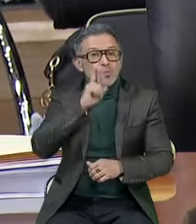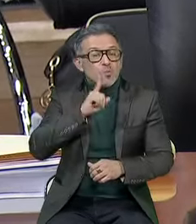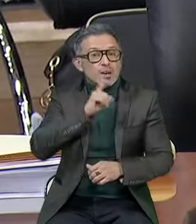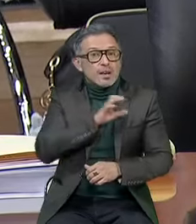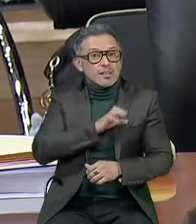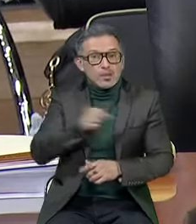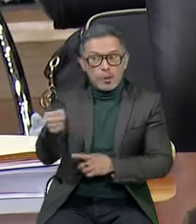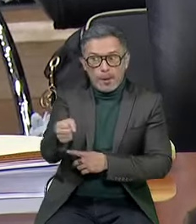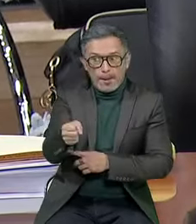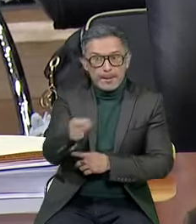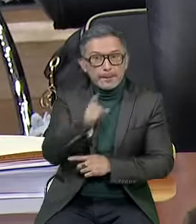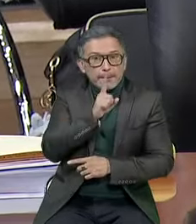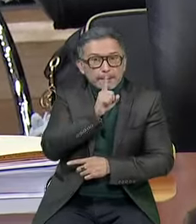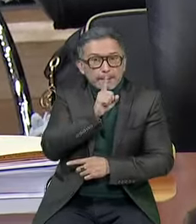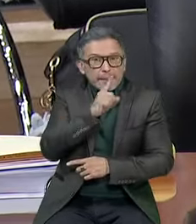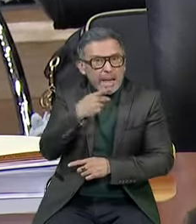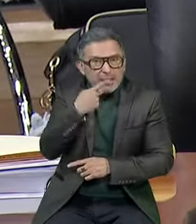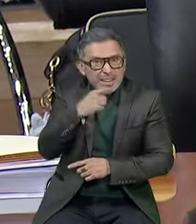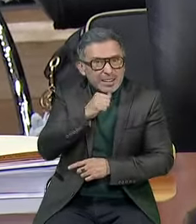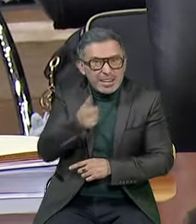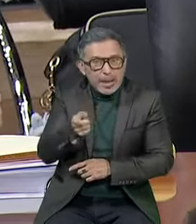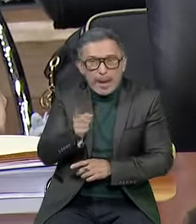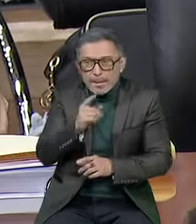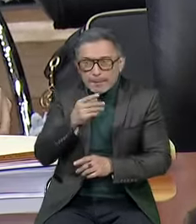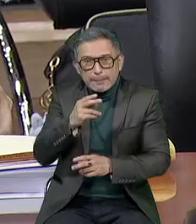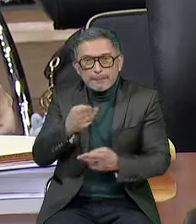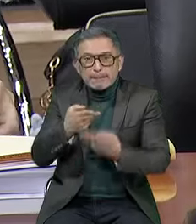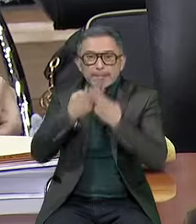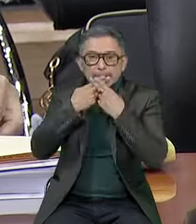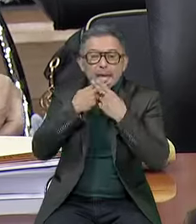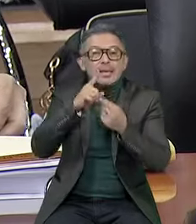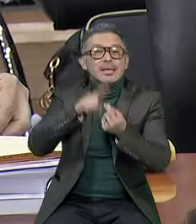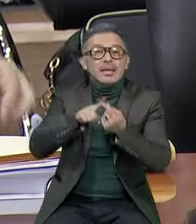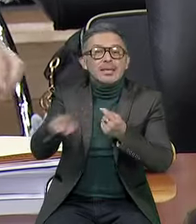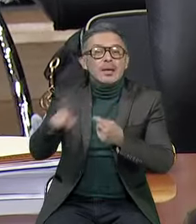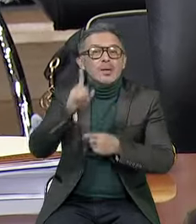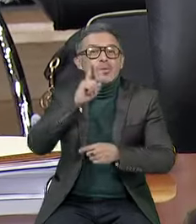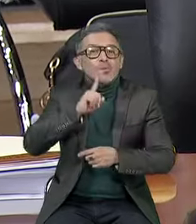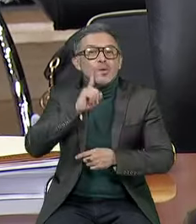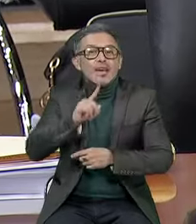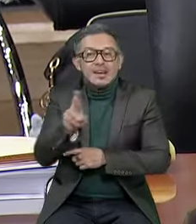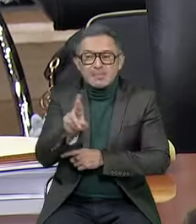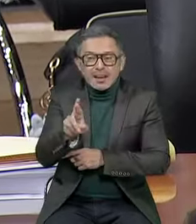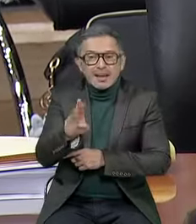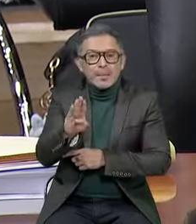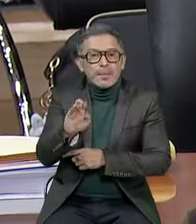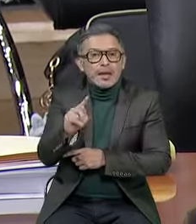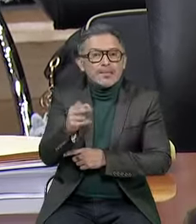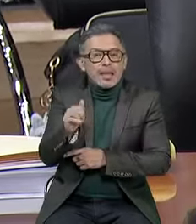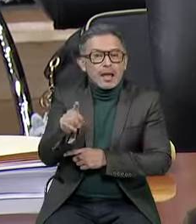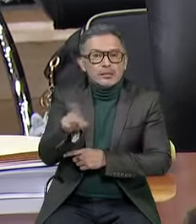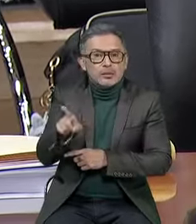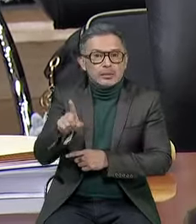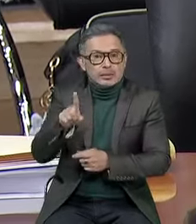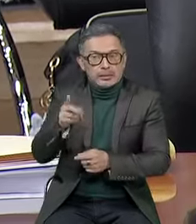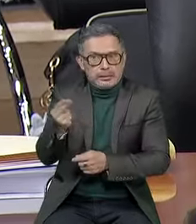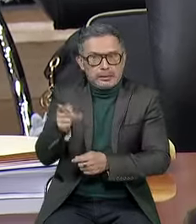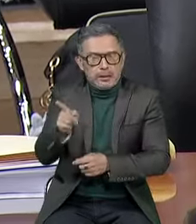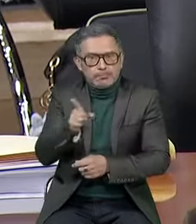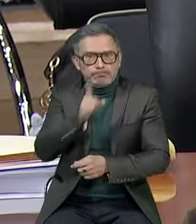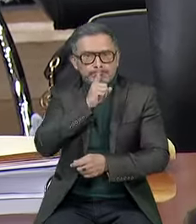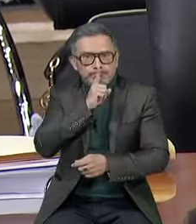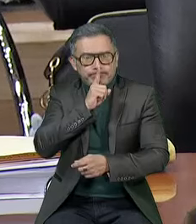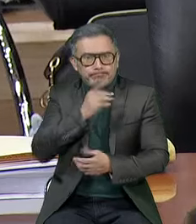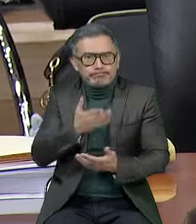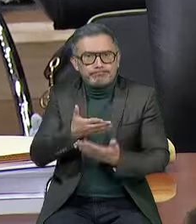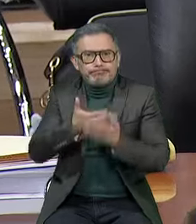nada. A quien necesitan amordazar es a Berta Xóchitl Gálvez Ruiz, porque hoy nuevamente demostró, al decir